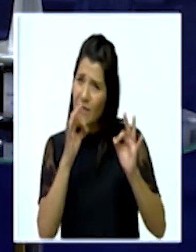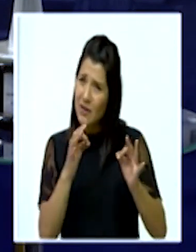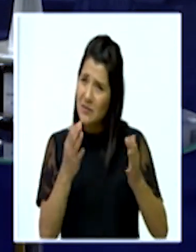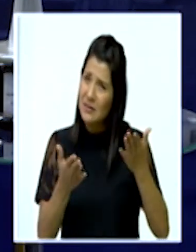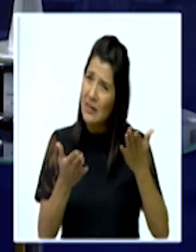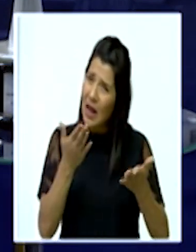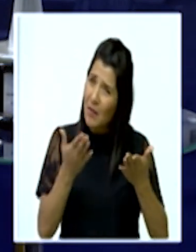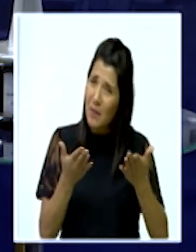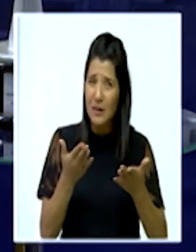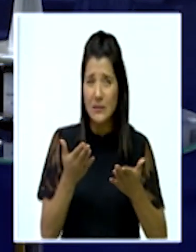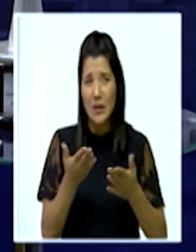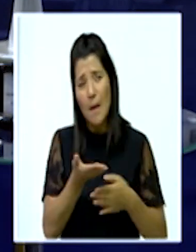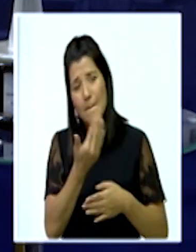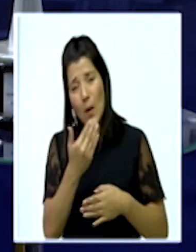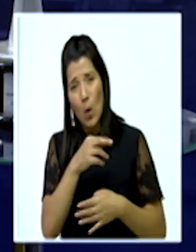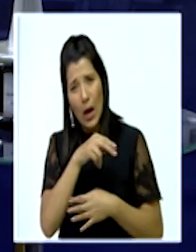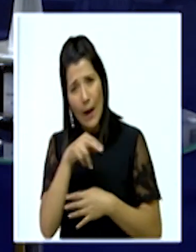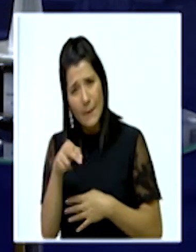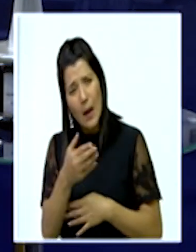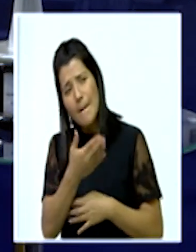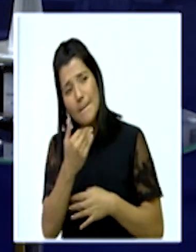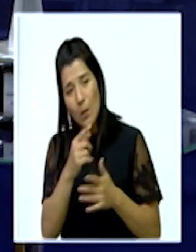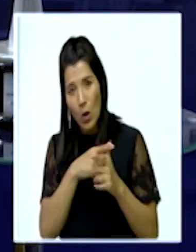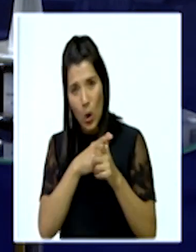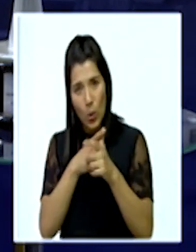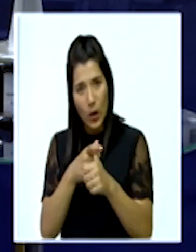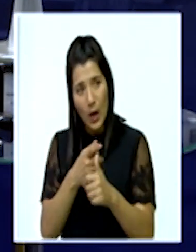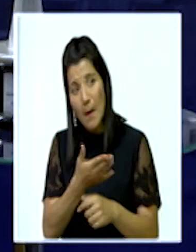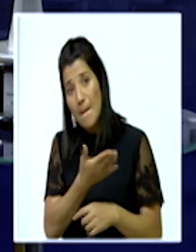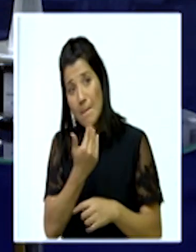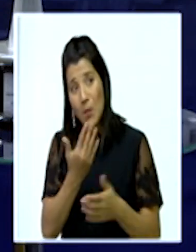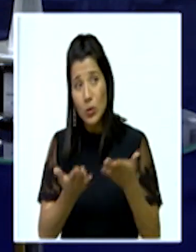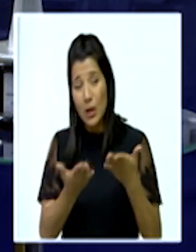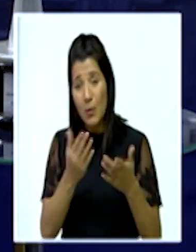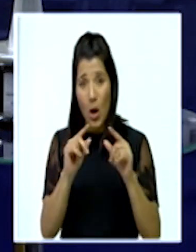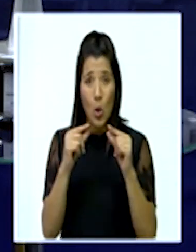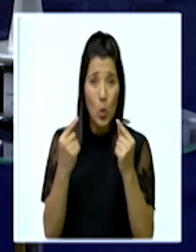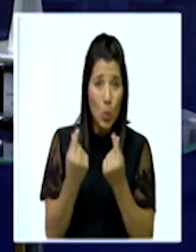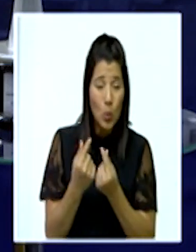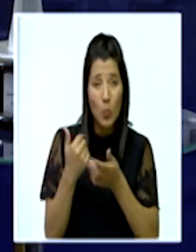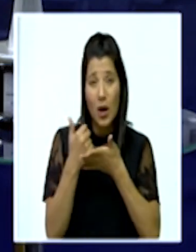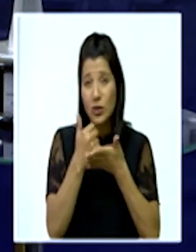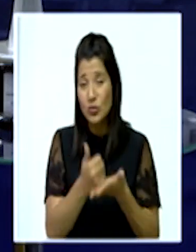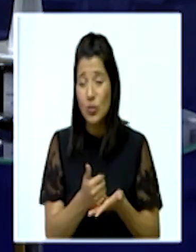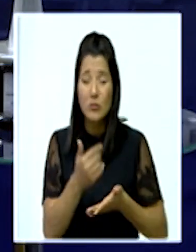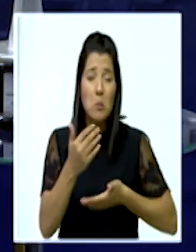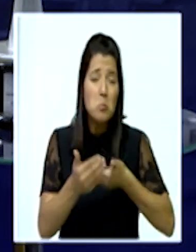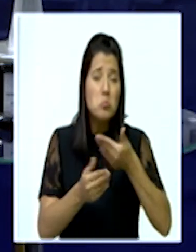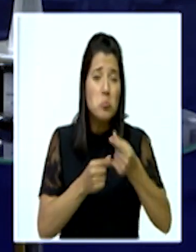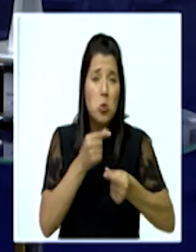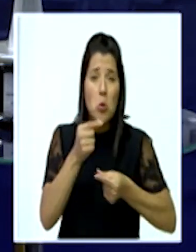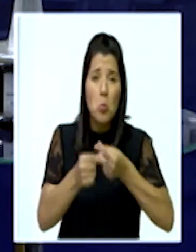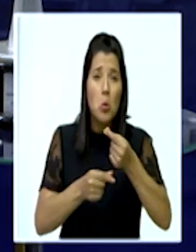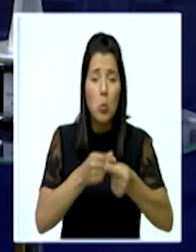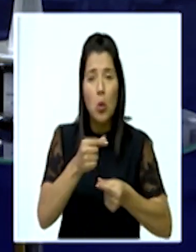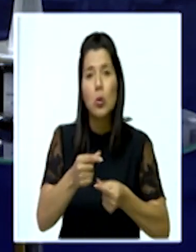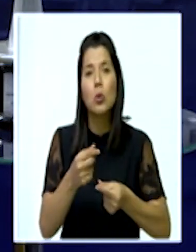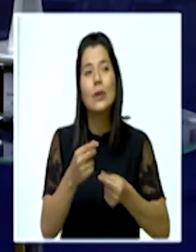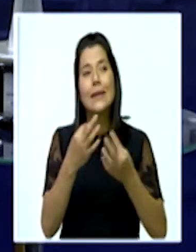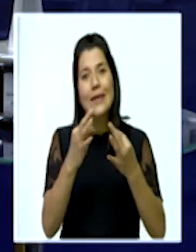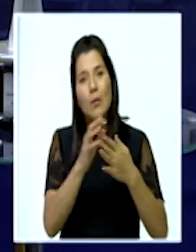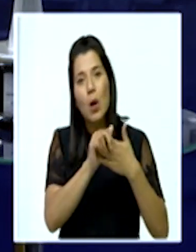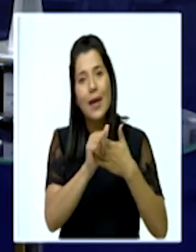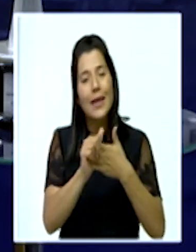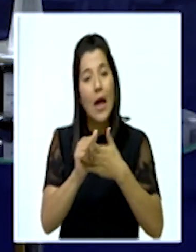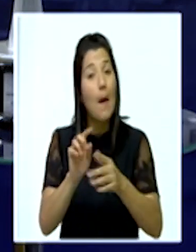un poquito, tal vez vamos a caminar, vamos a correr, vamos a tal vez a un grupo de ayuda y ahí poquito a poco le vamos guiando,